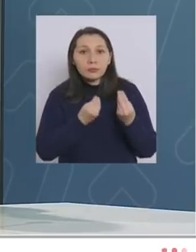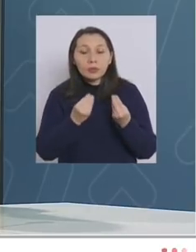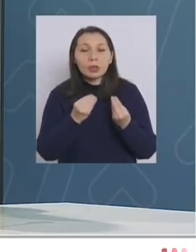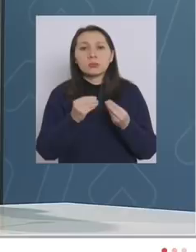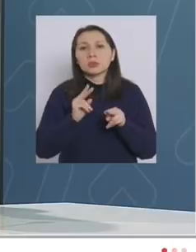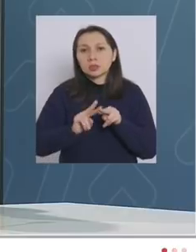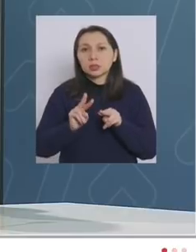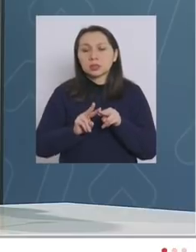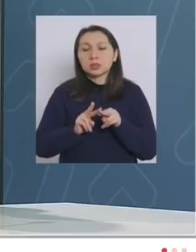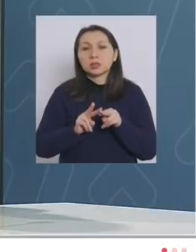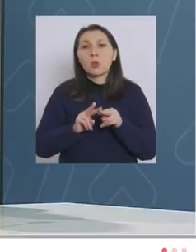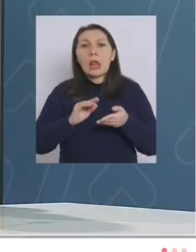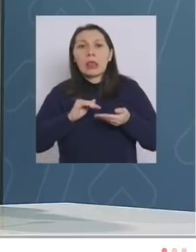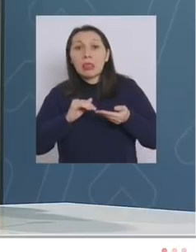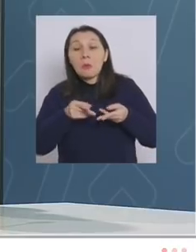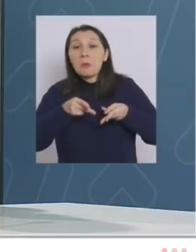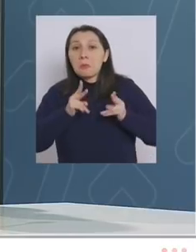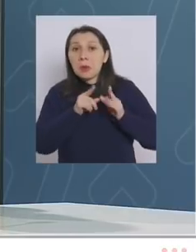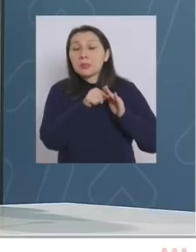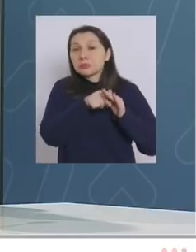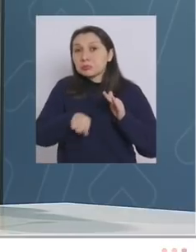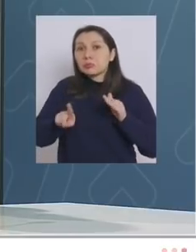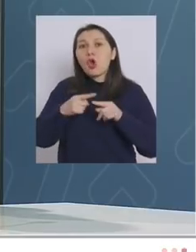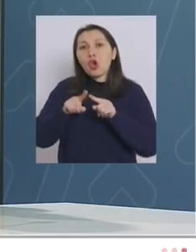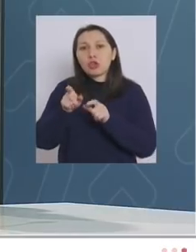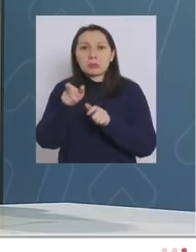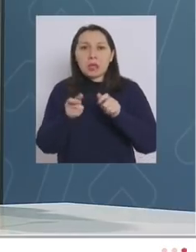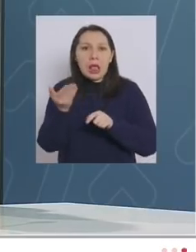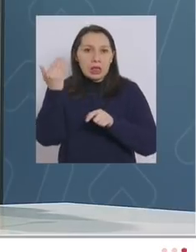estas excepciones se han hecho en otras situaciones.